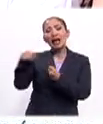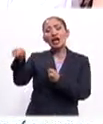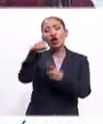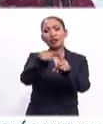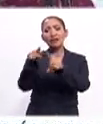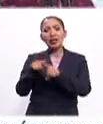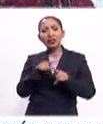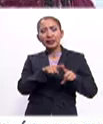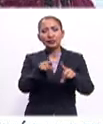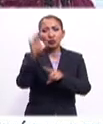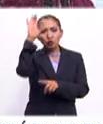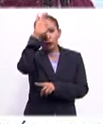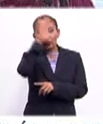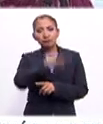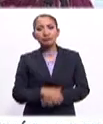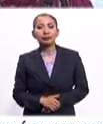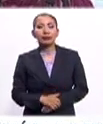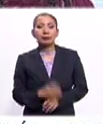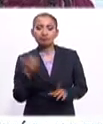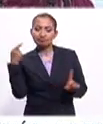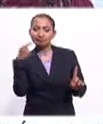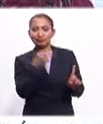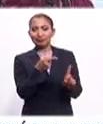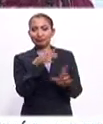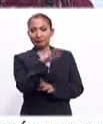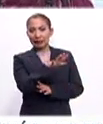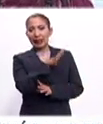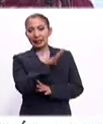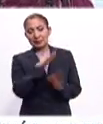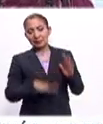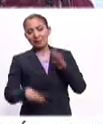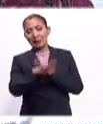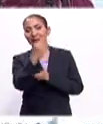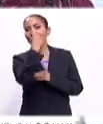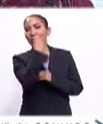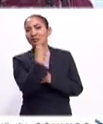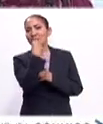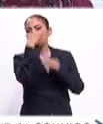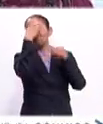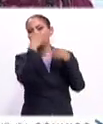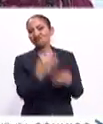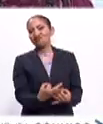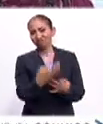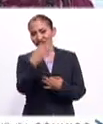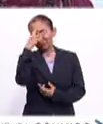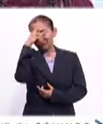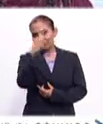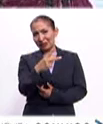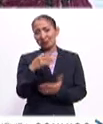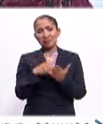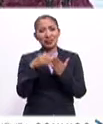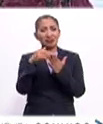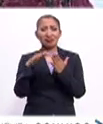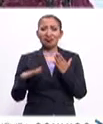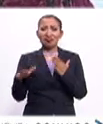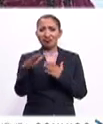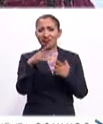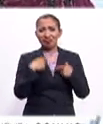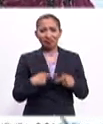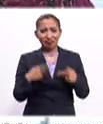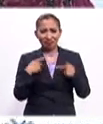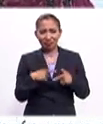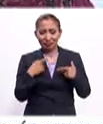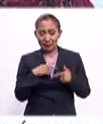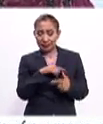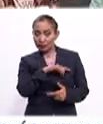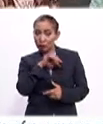somos México? Por una parte, bueno, pues es la base de la alimentación de millones de personas.